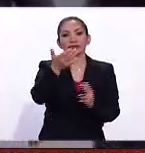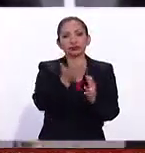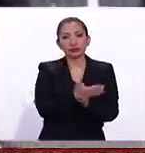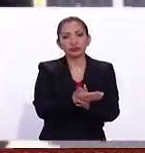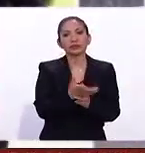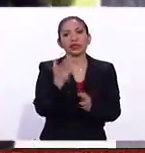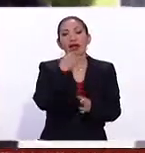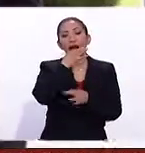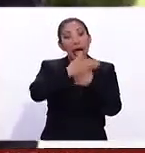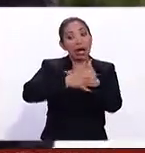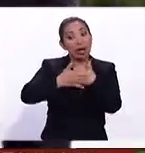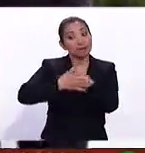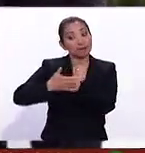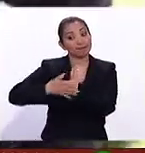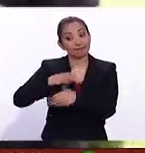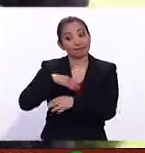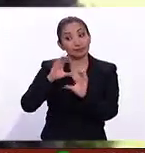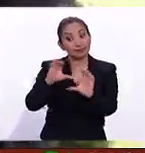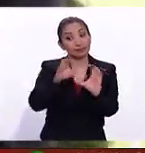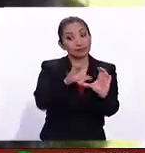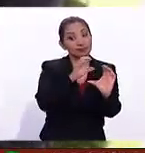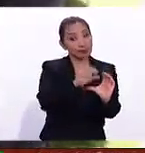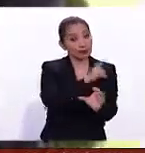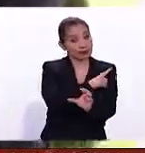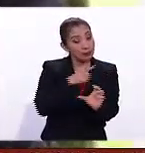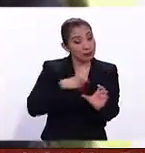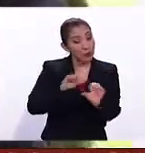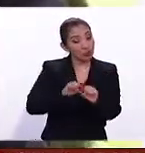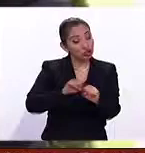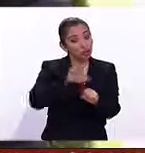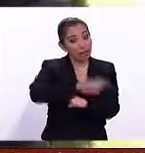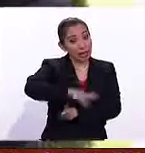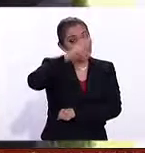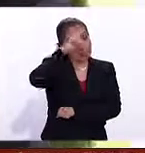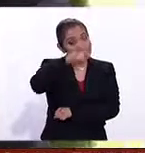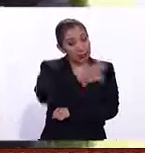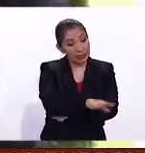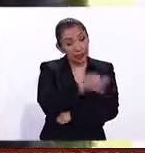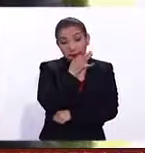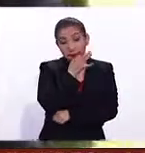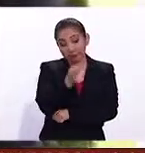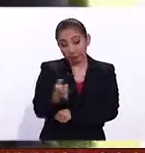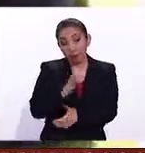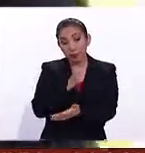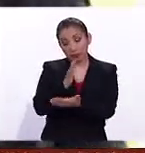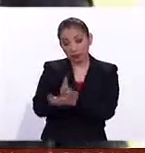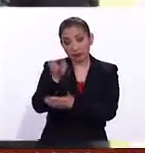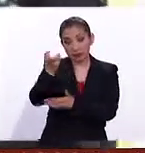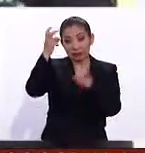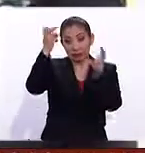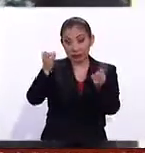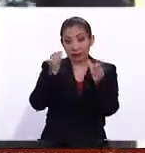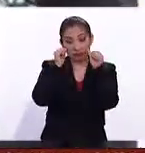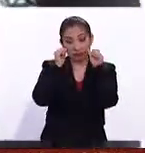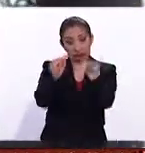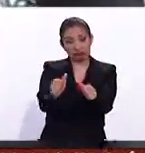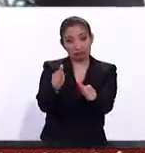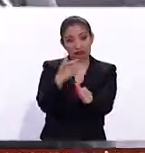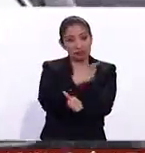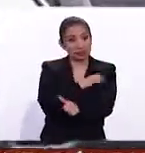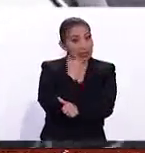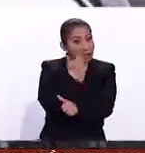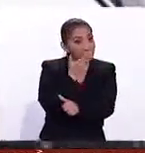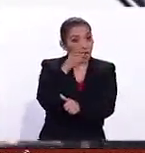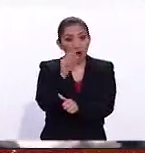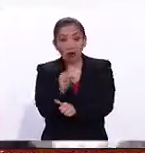de alerta y de que más nos vale como sociedad y como México tomarle parecer a este tema. Querrámoslo o